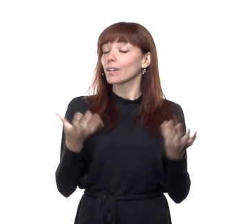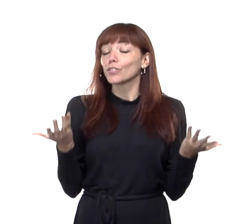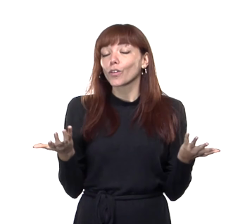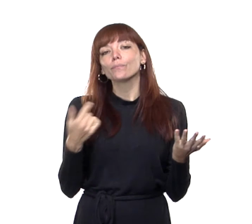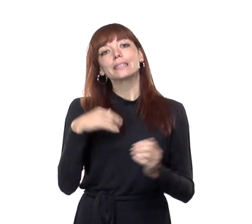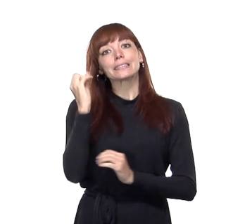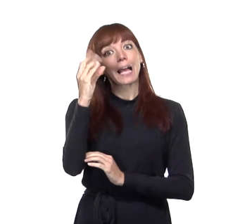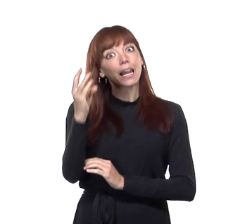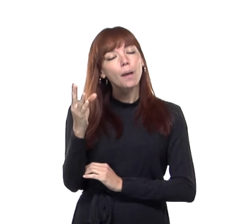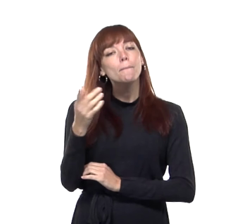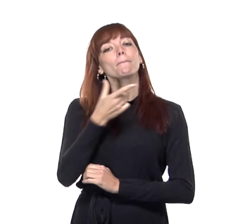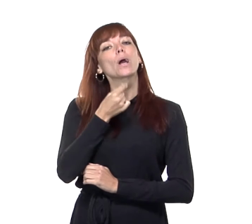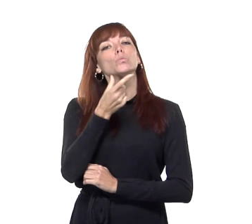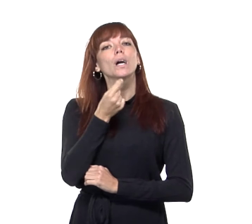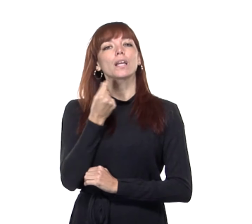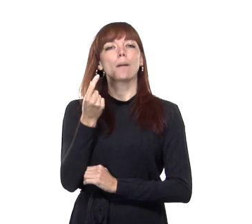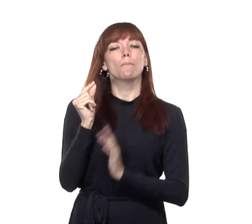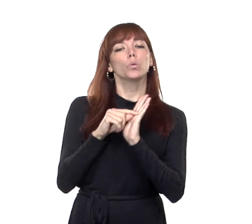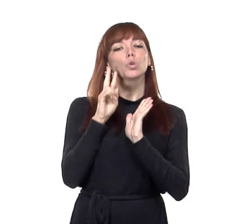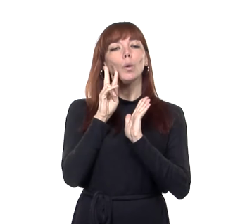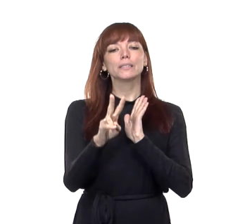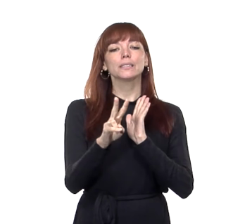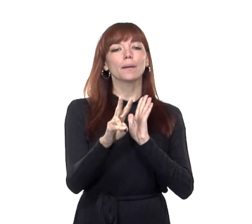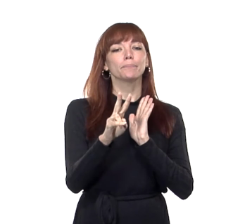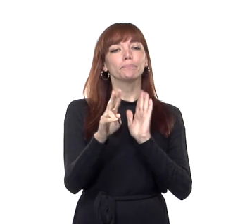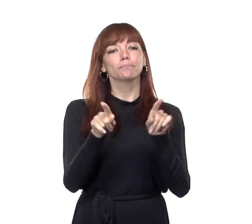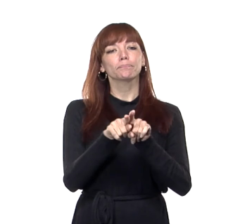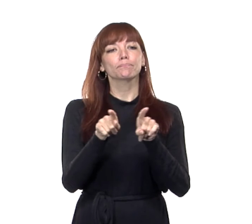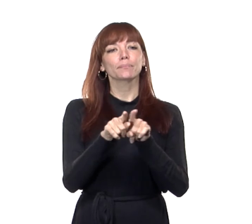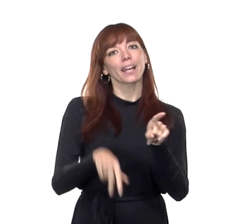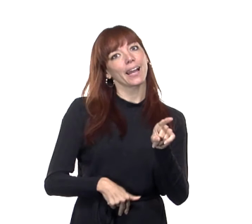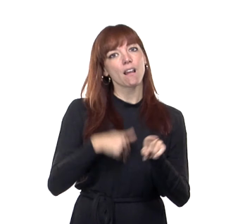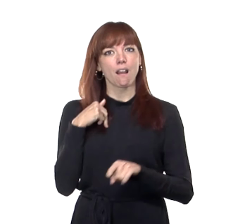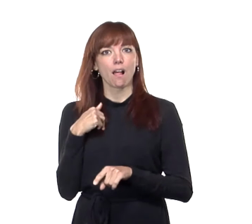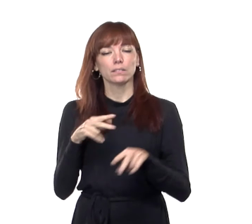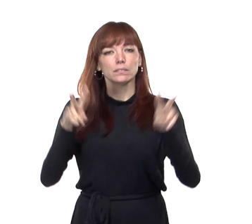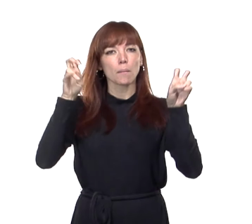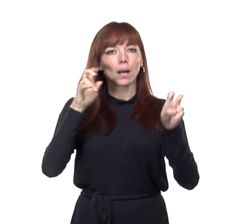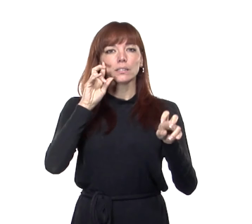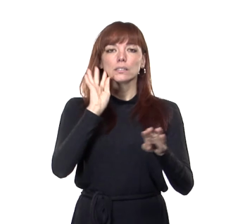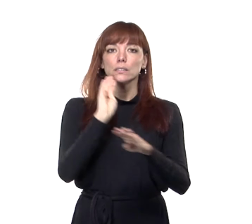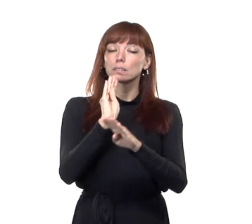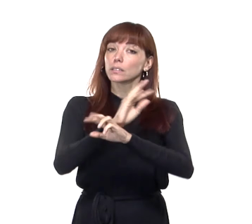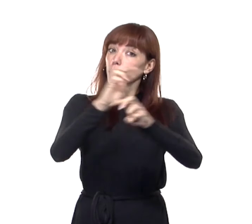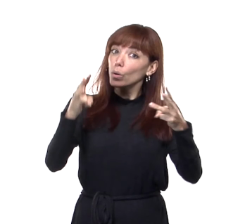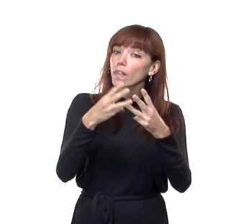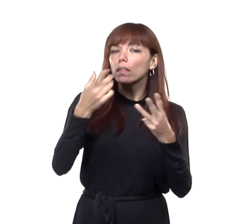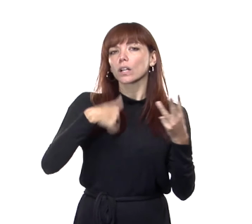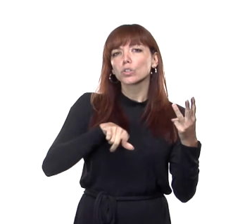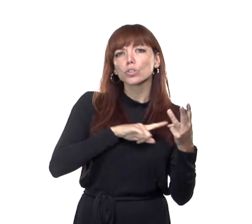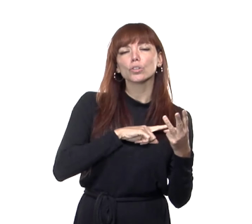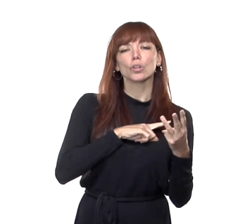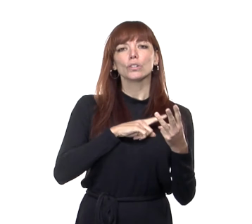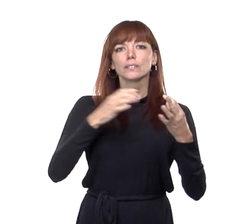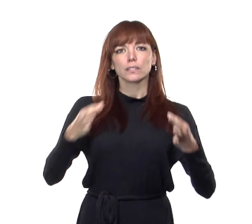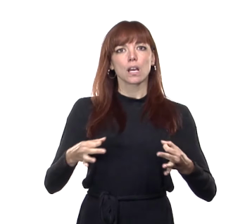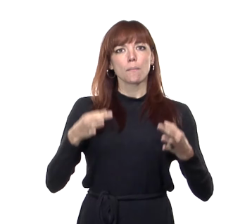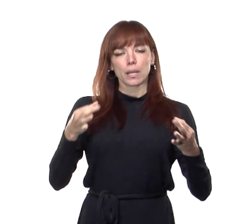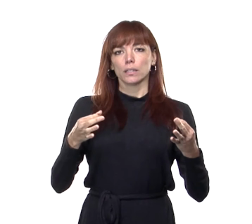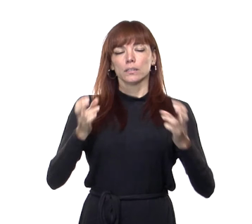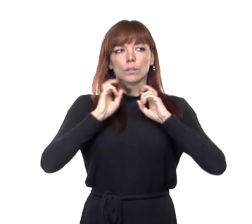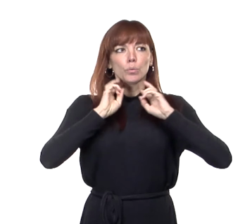charla me gustaría daros una perspectiva amplia creo que muchas veces en temas de ciberseguridad estamos tan sobrepasado